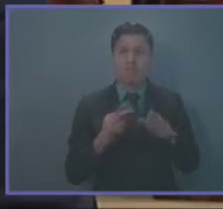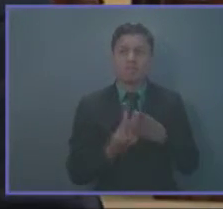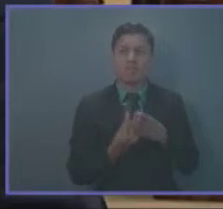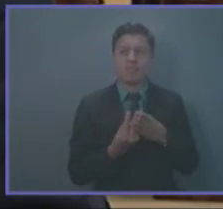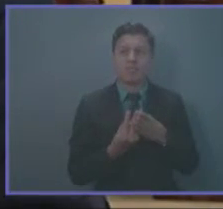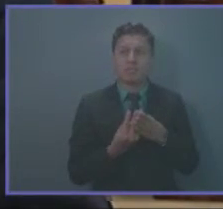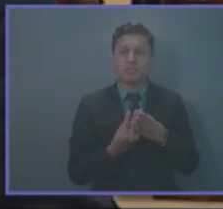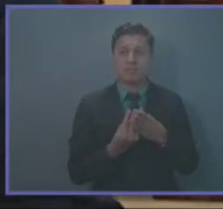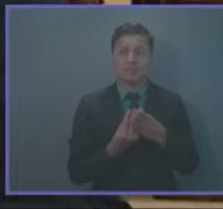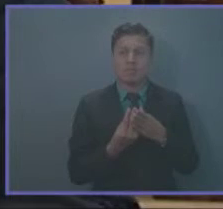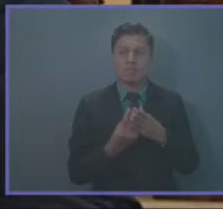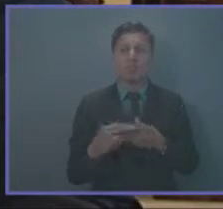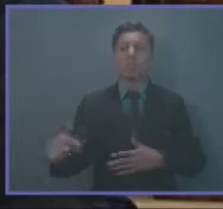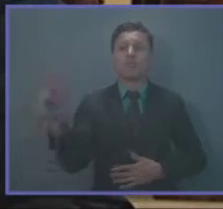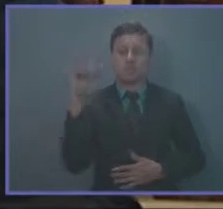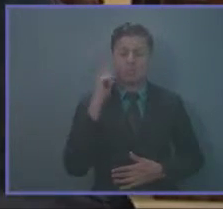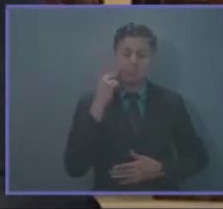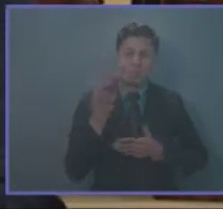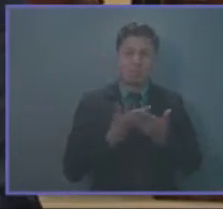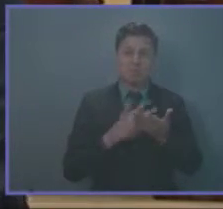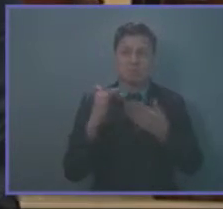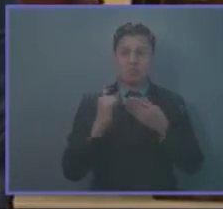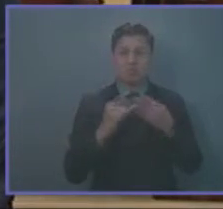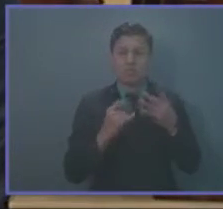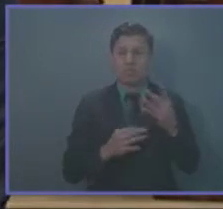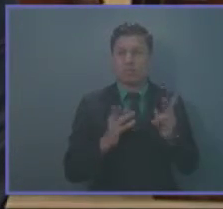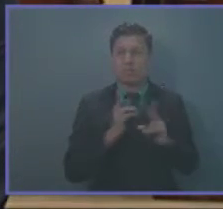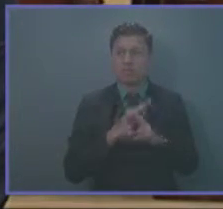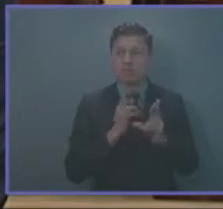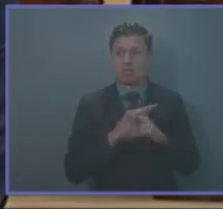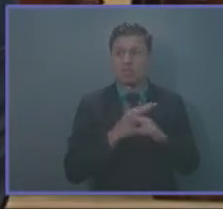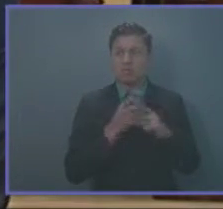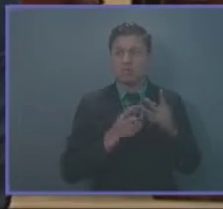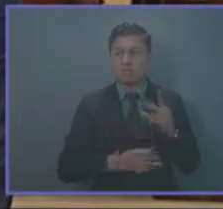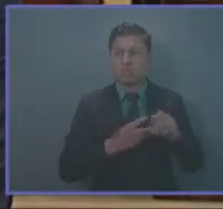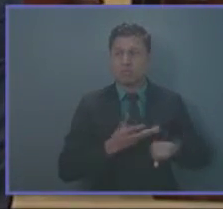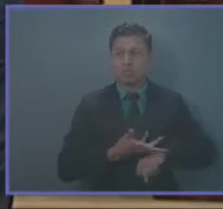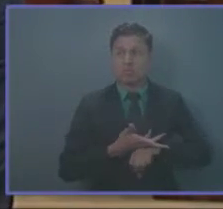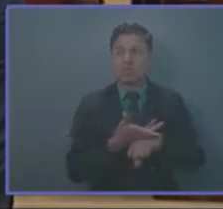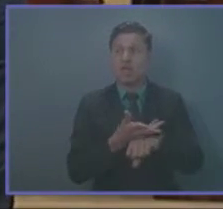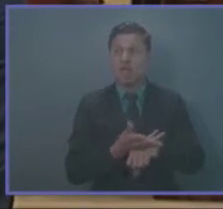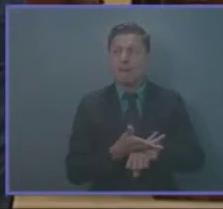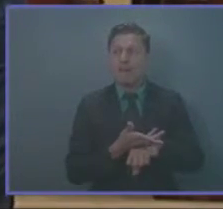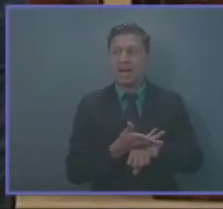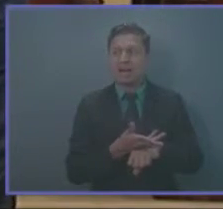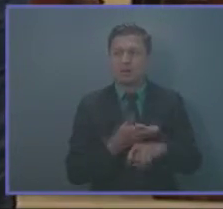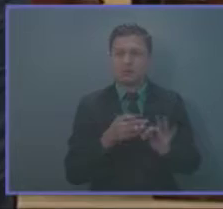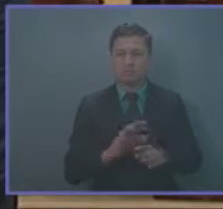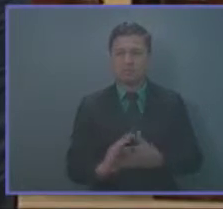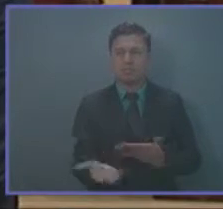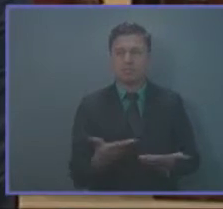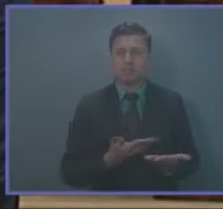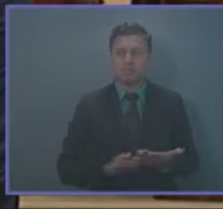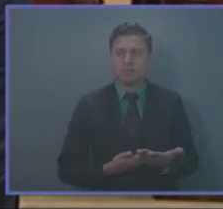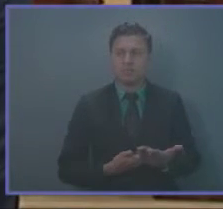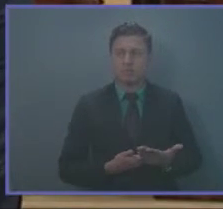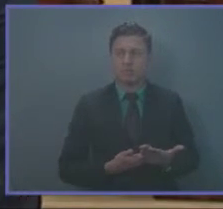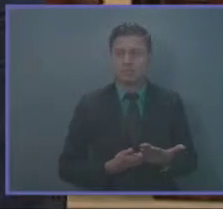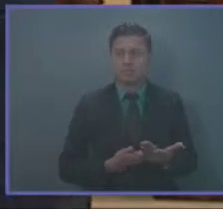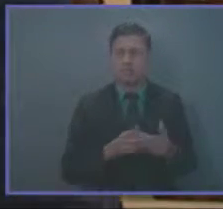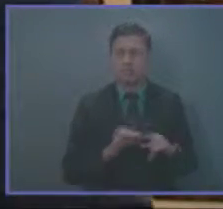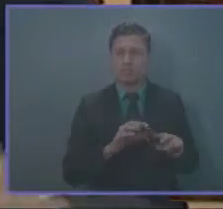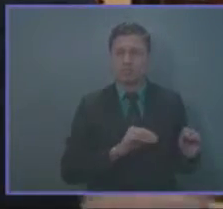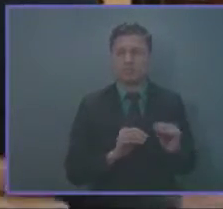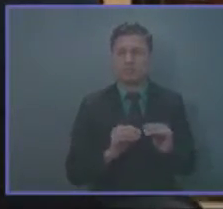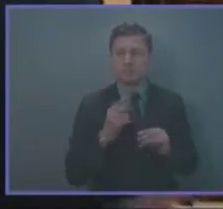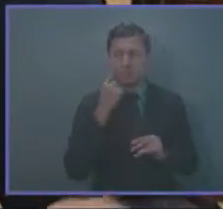Salvadoreños obedece al proyecto de reformas a la Ley de Transporte Terrestre, Tránsito y Seguridad Vial que estamos estudiando en la Comisión de Obras Públicas.